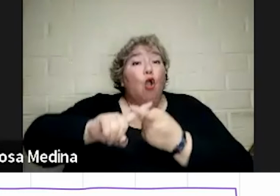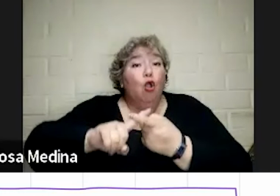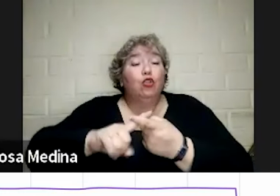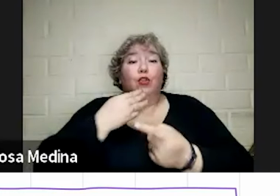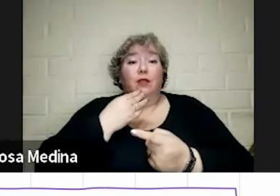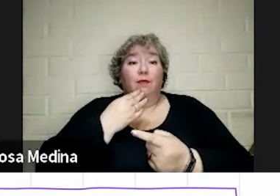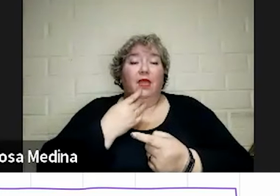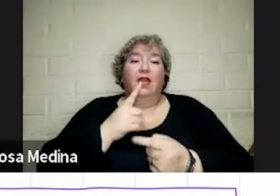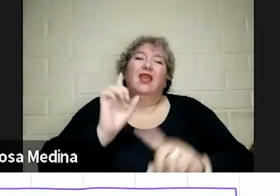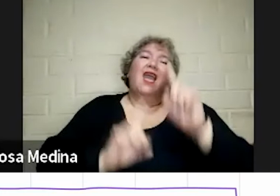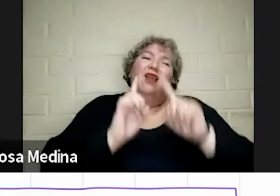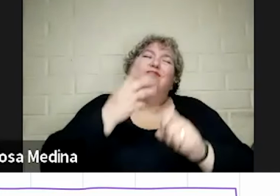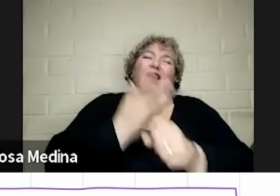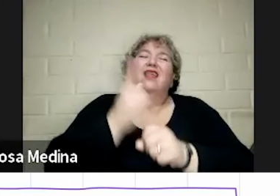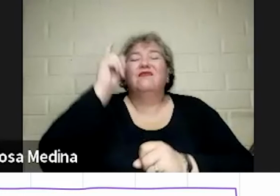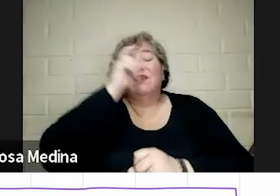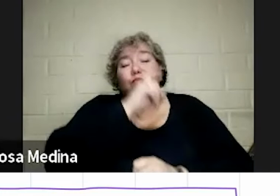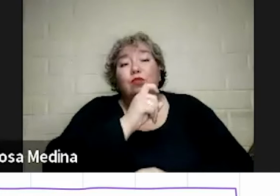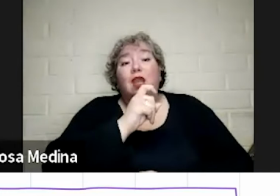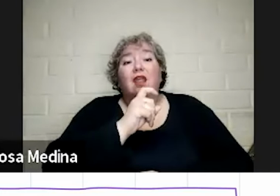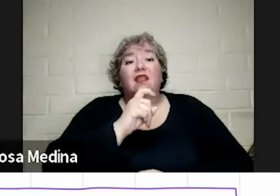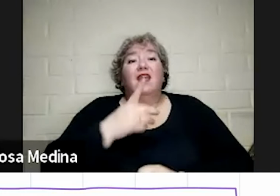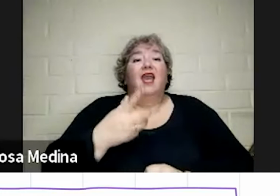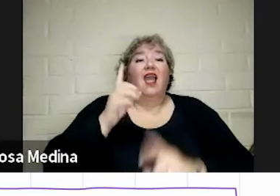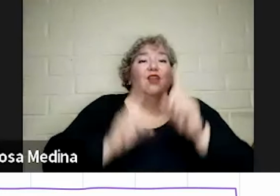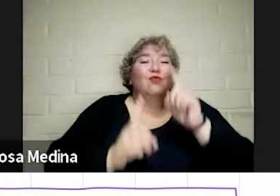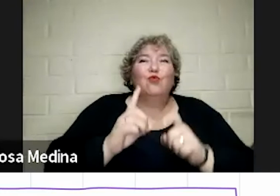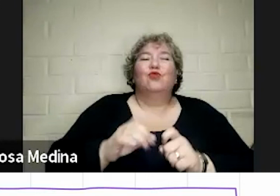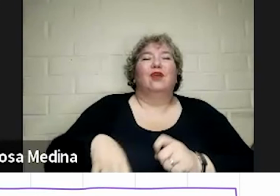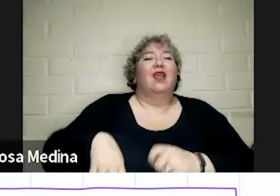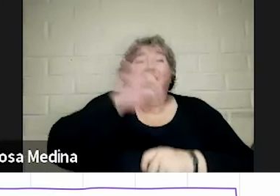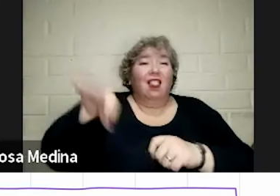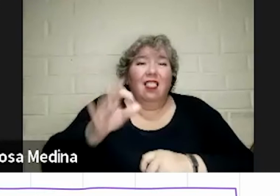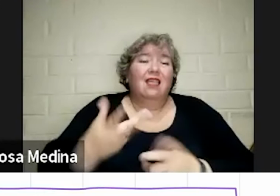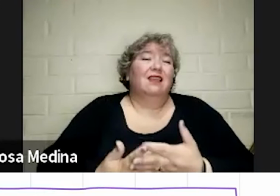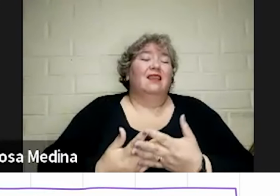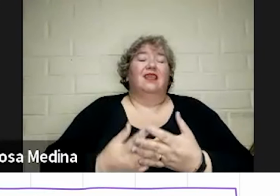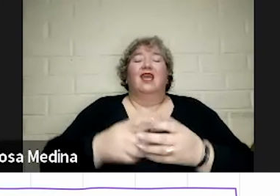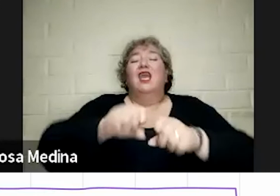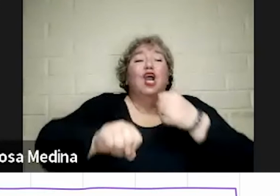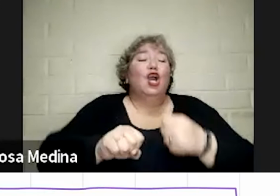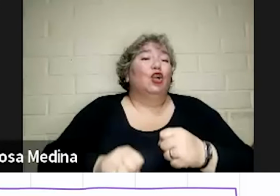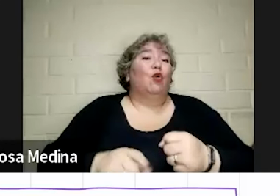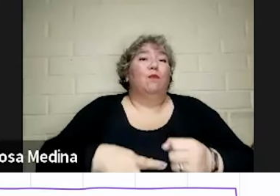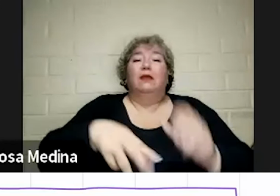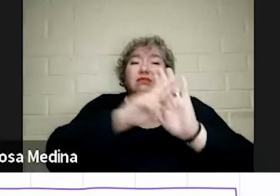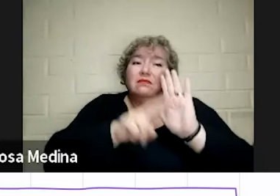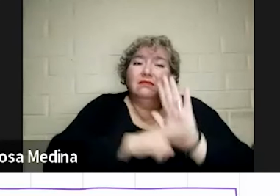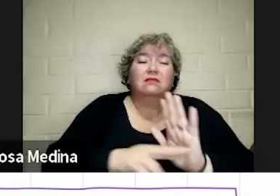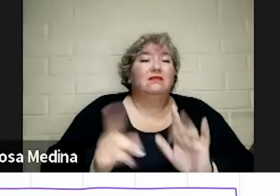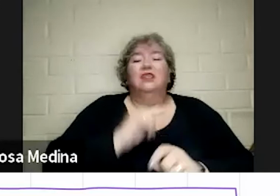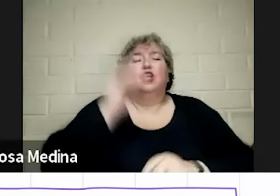tenemos algunas dificultades son estos niños revoltosos, ¿cierto? Que interrumpen en clases, que rompen las reglas, que no hacen caso, que molestan